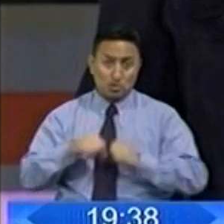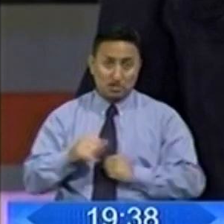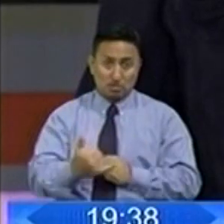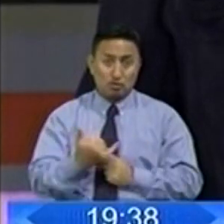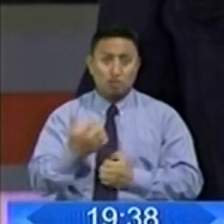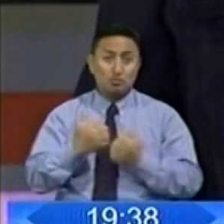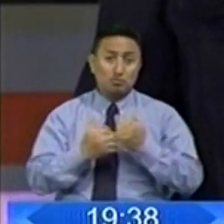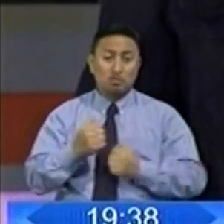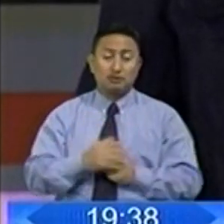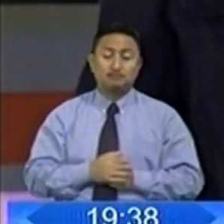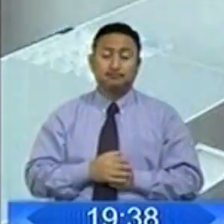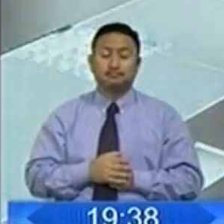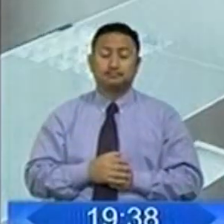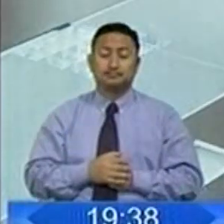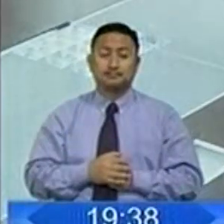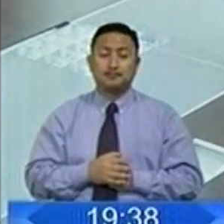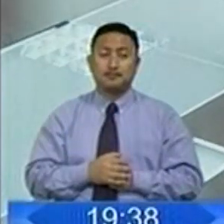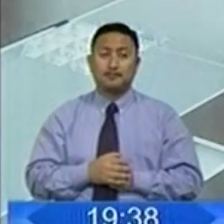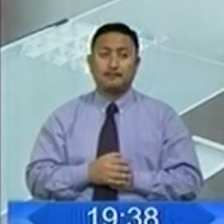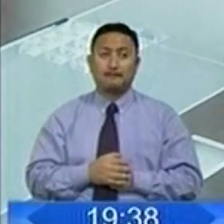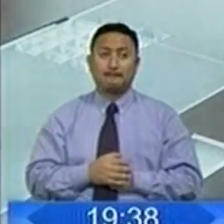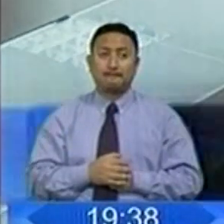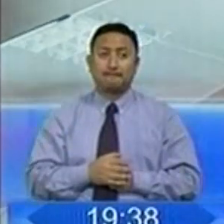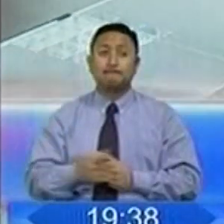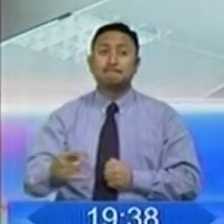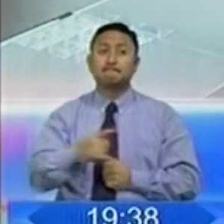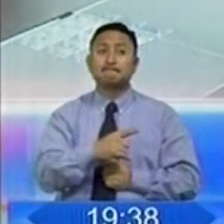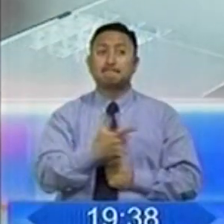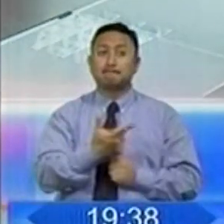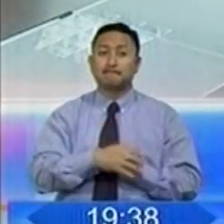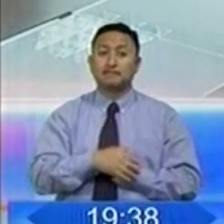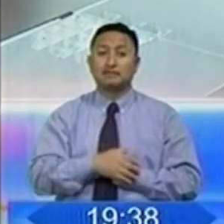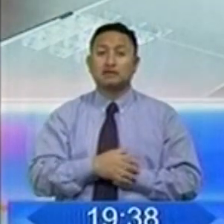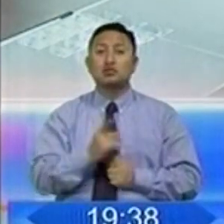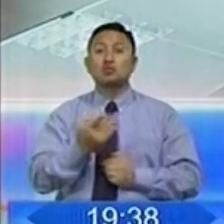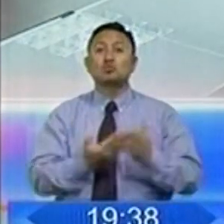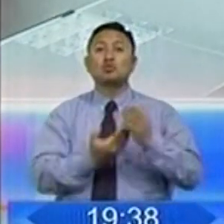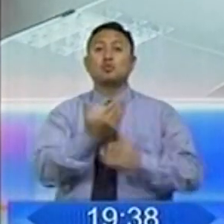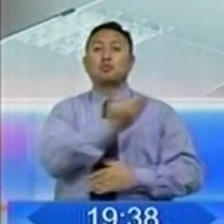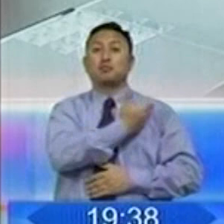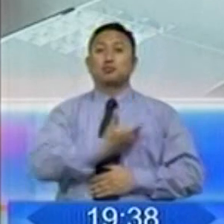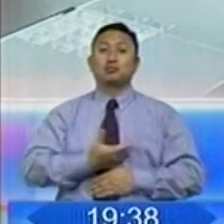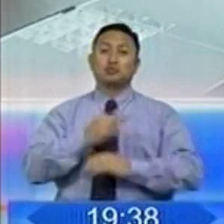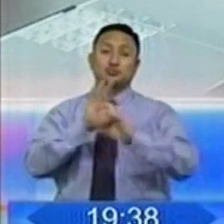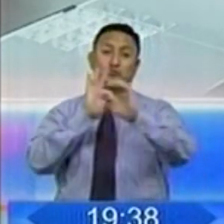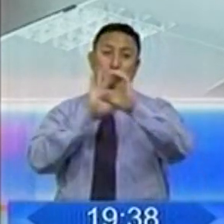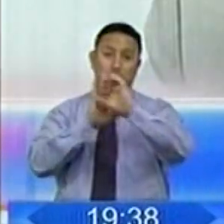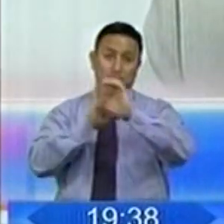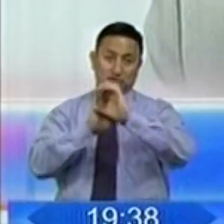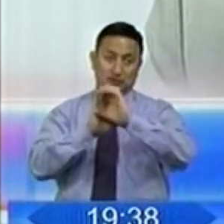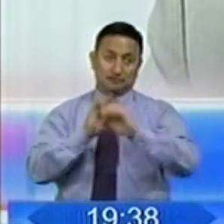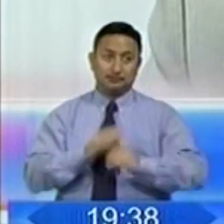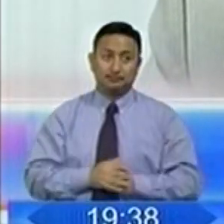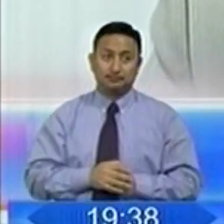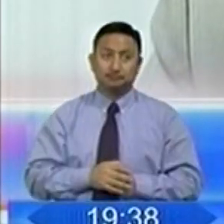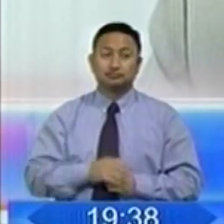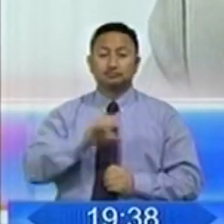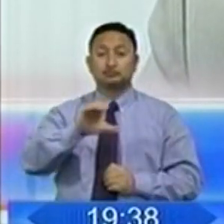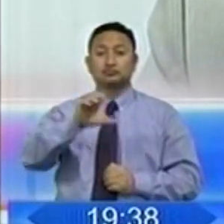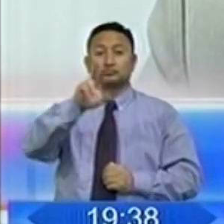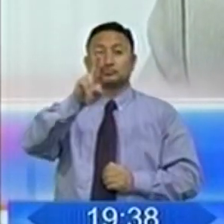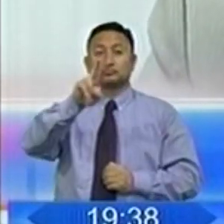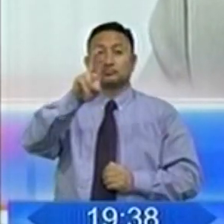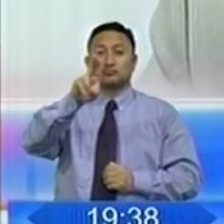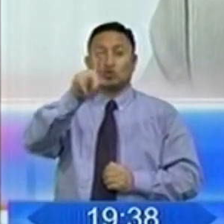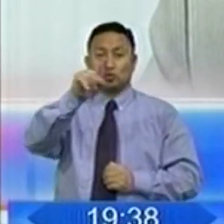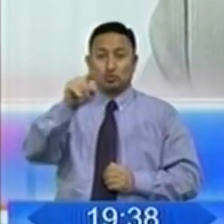situación de la entidad. Quiero agradecerles. Durante su intervención, el recientemente nombrado presidente del Consejo de Participación Ciudadana y Control Social, Cristian